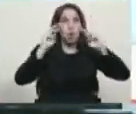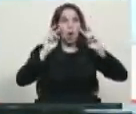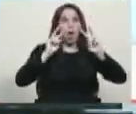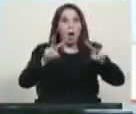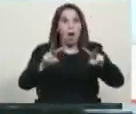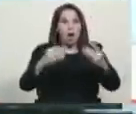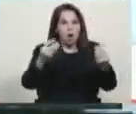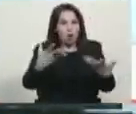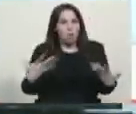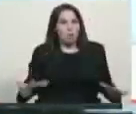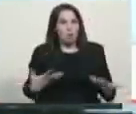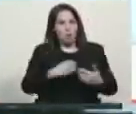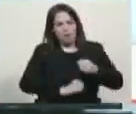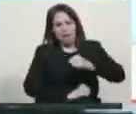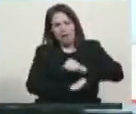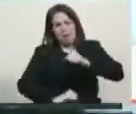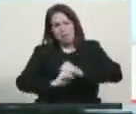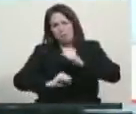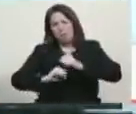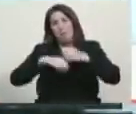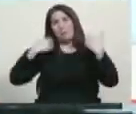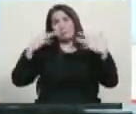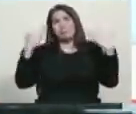una ola de solidaridad.